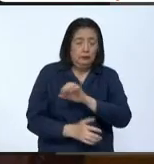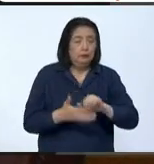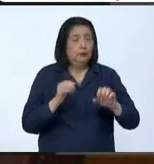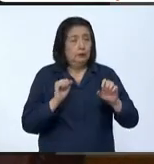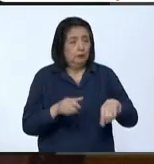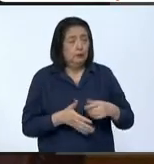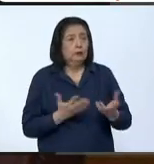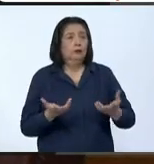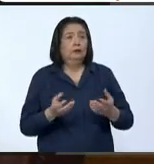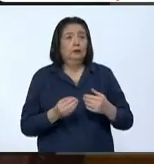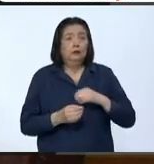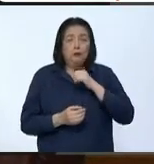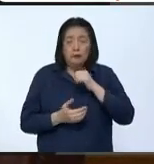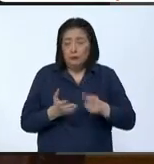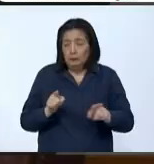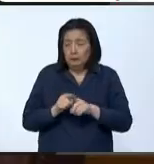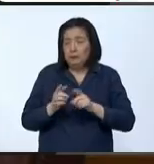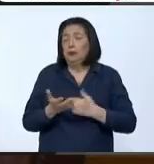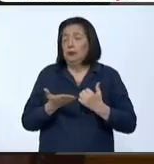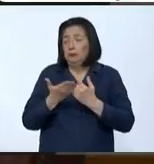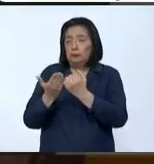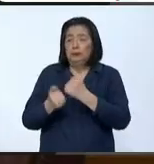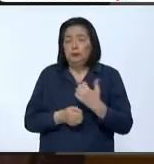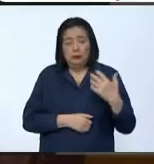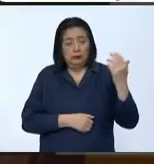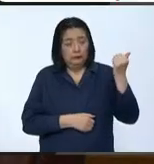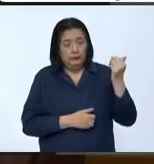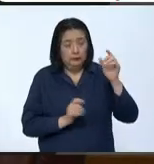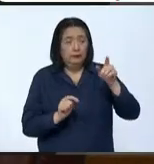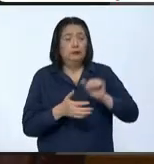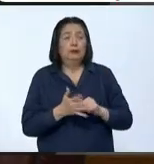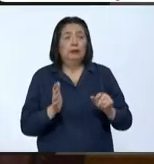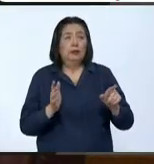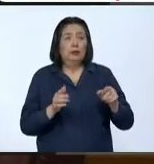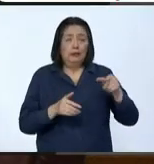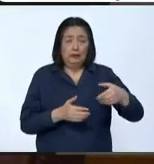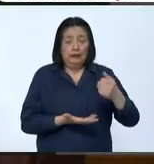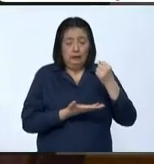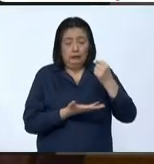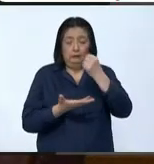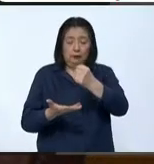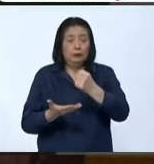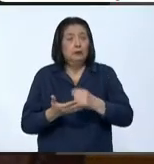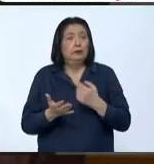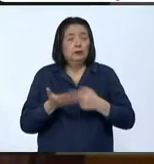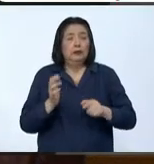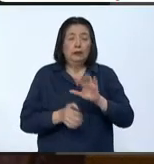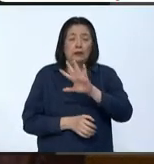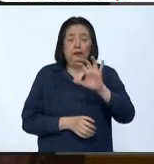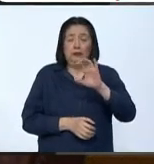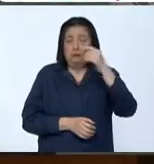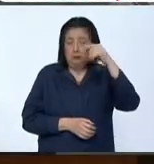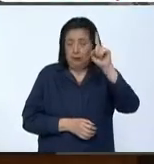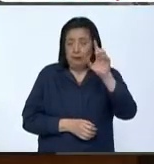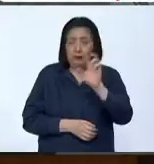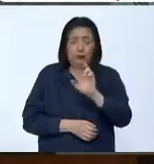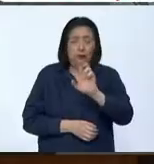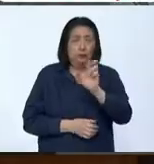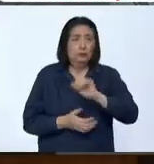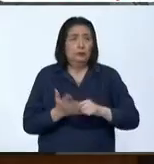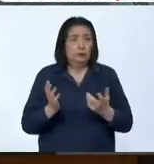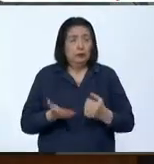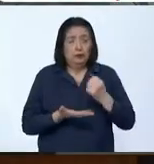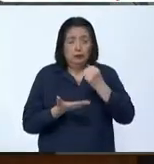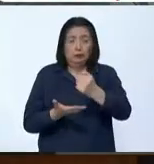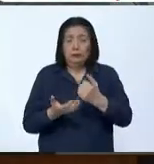abordar nuestros pasivos pensionarios el fondo comenzará con una colocación de quinientos millones de dólares de